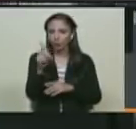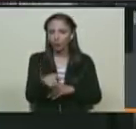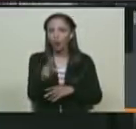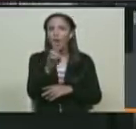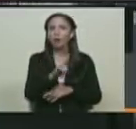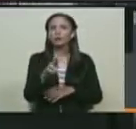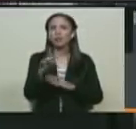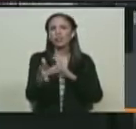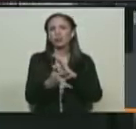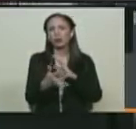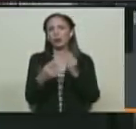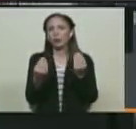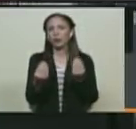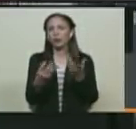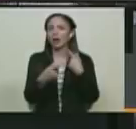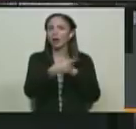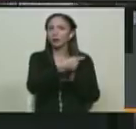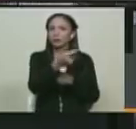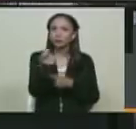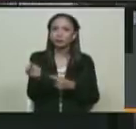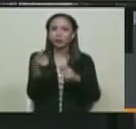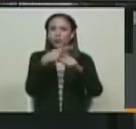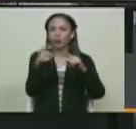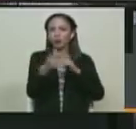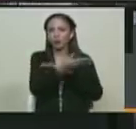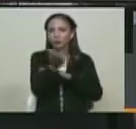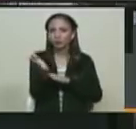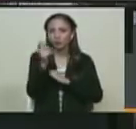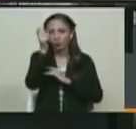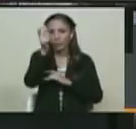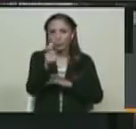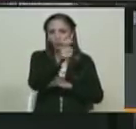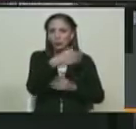tecnología para distribuir las riquezas del país.